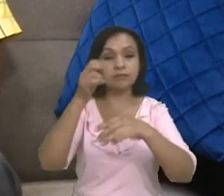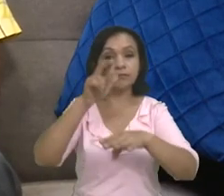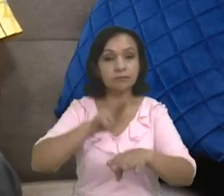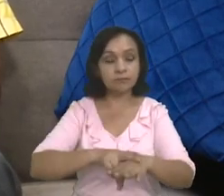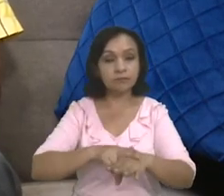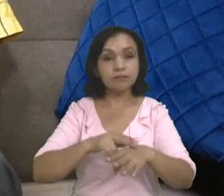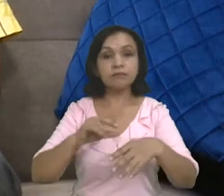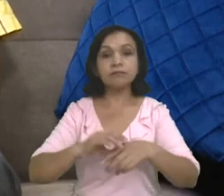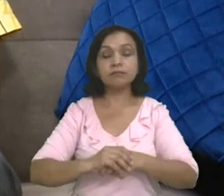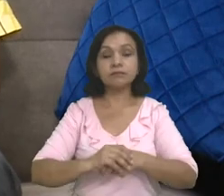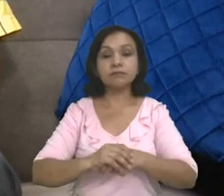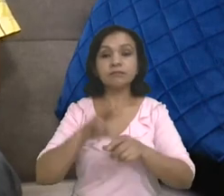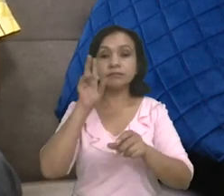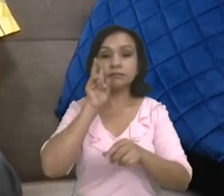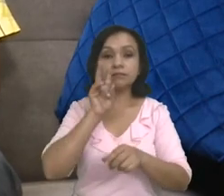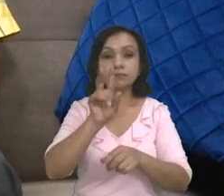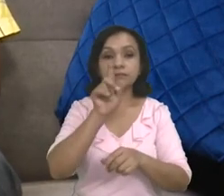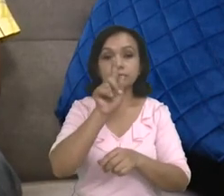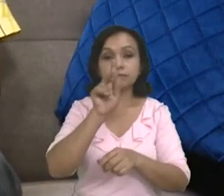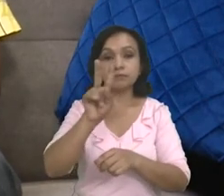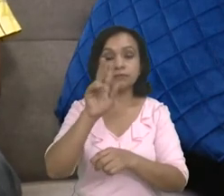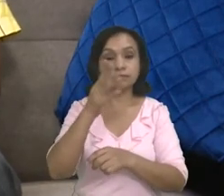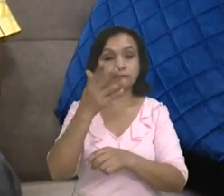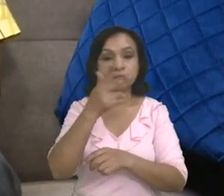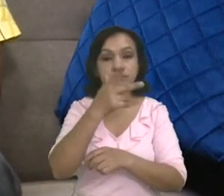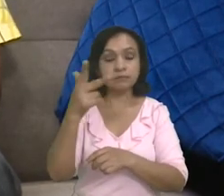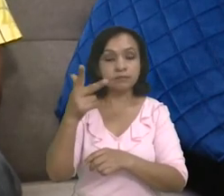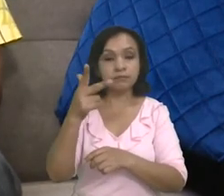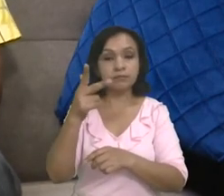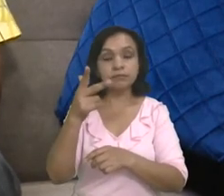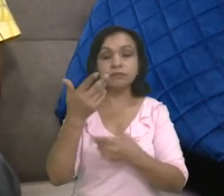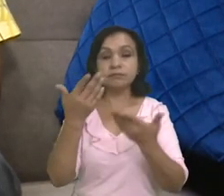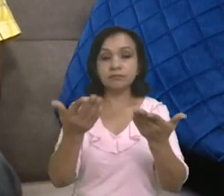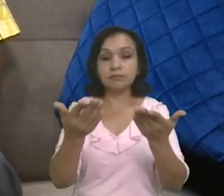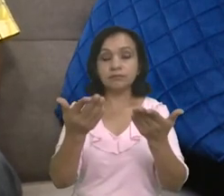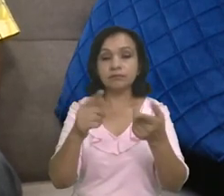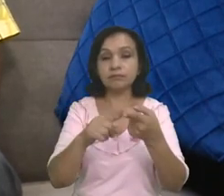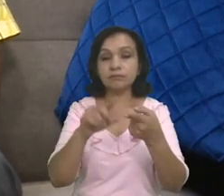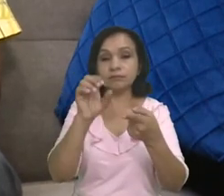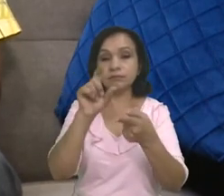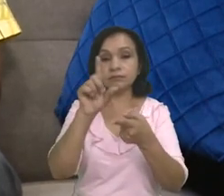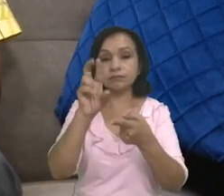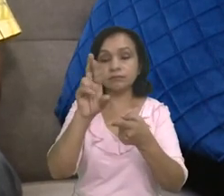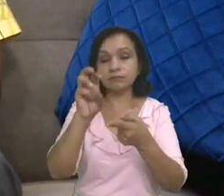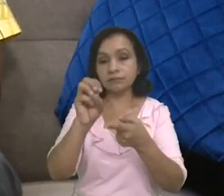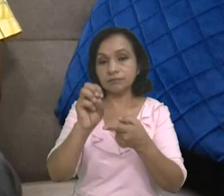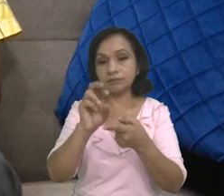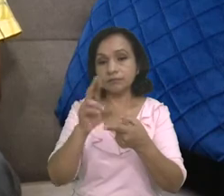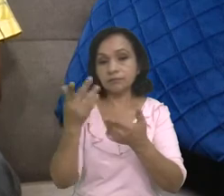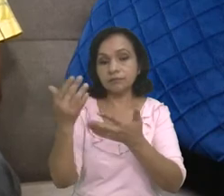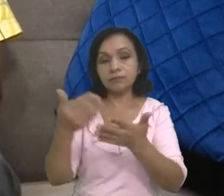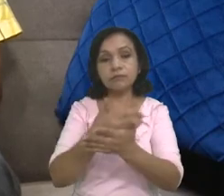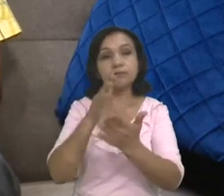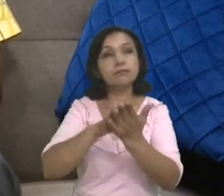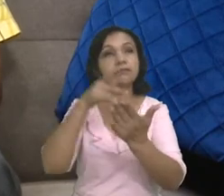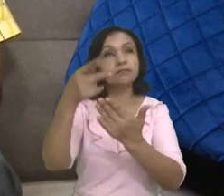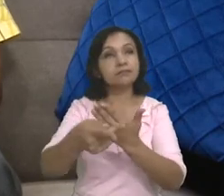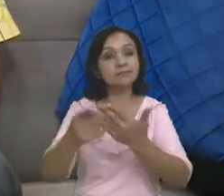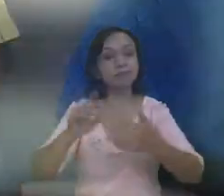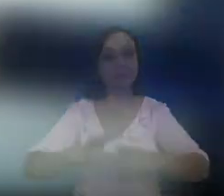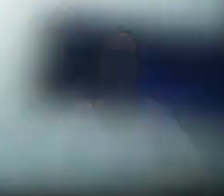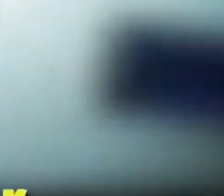a que se quede en piel sintonía del canal parlamentario el canal de la asamblea nacional estuvo con ustedes el mermarse y les esperamos en una nueva